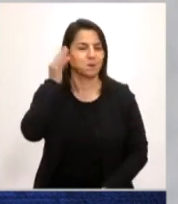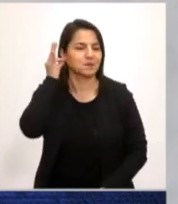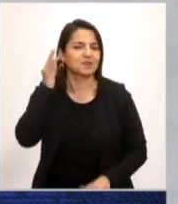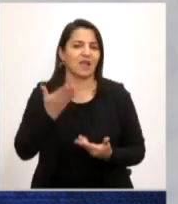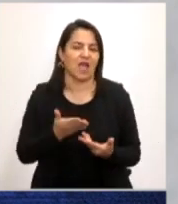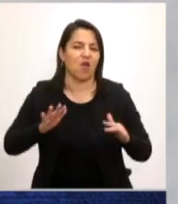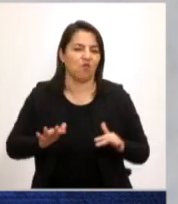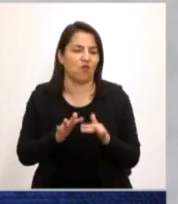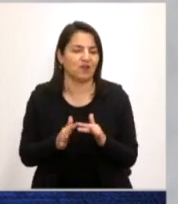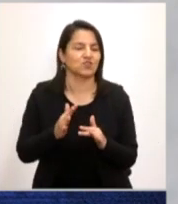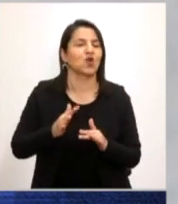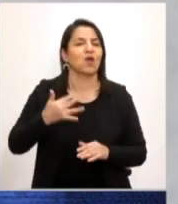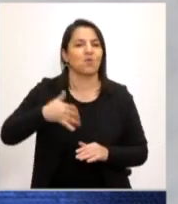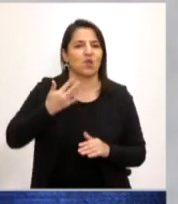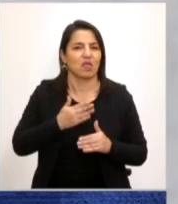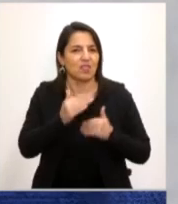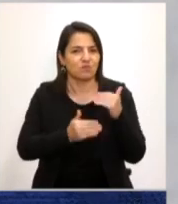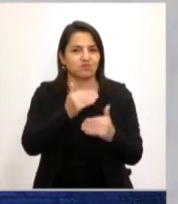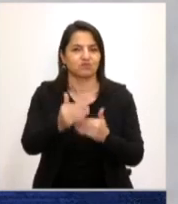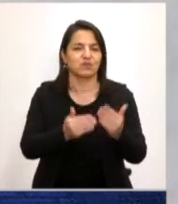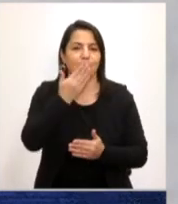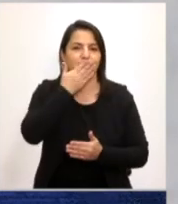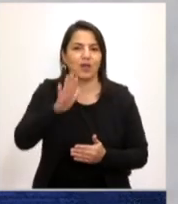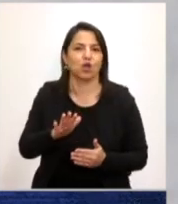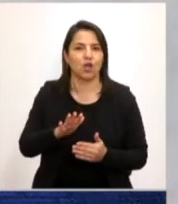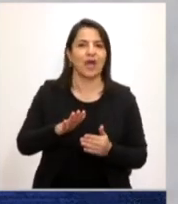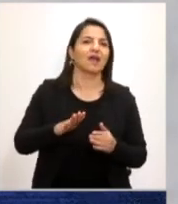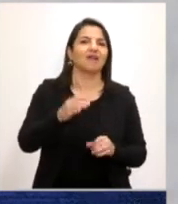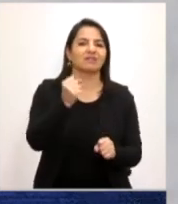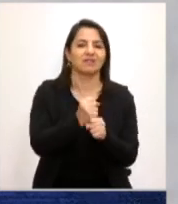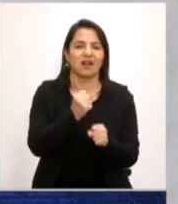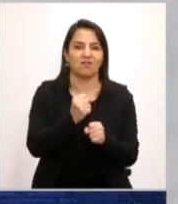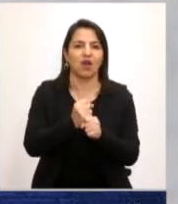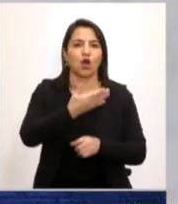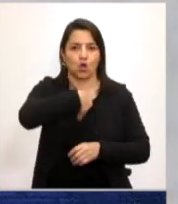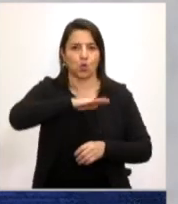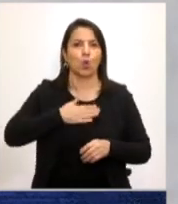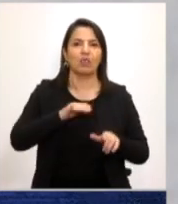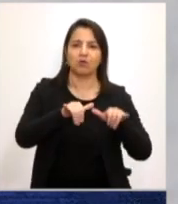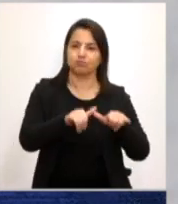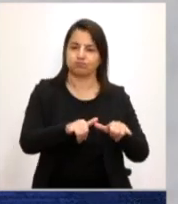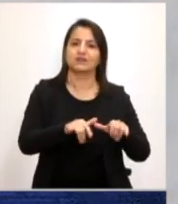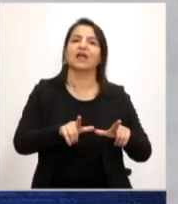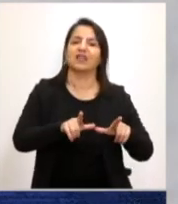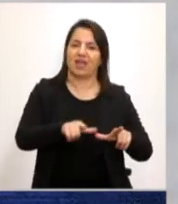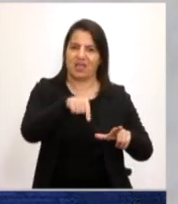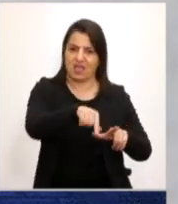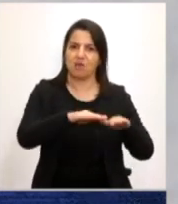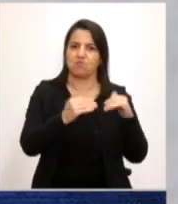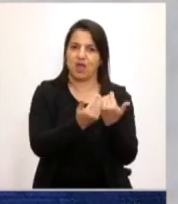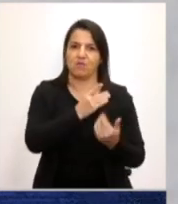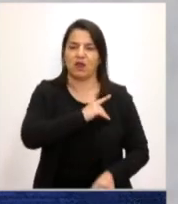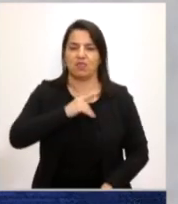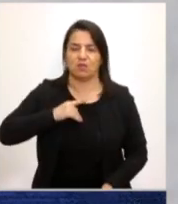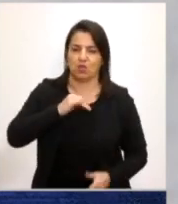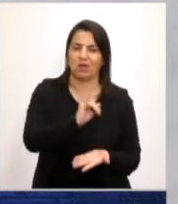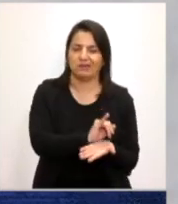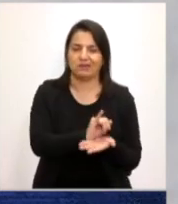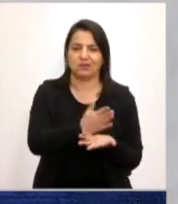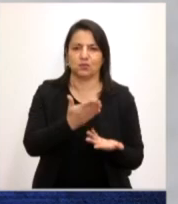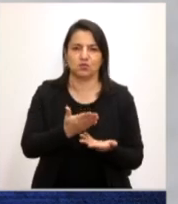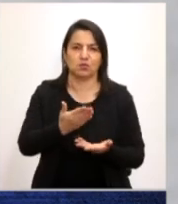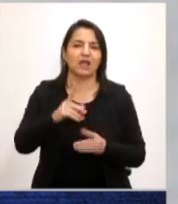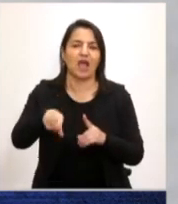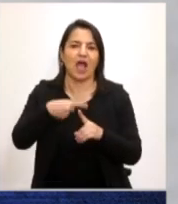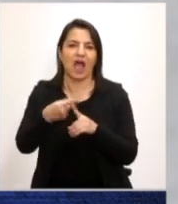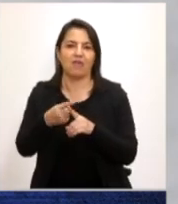esfuerzo significativo en mejorar sus condiciones laborales en nuestra planta institucional. Además, hemos promovido la creación de una cooperativa